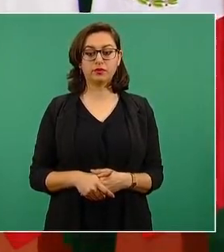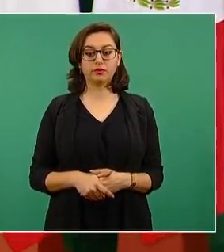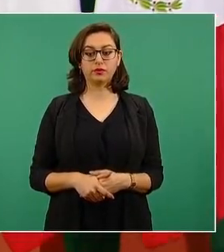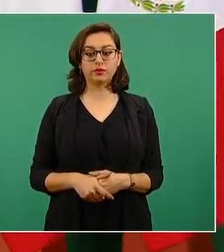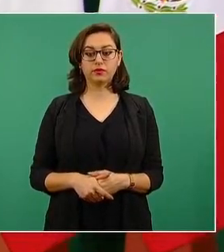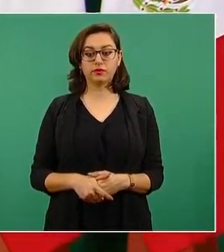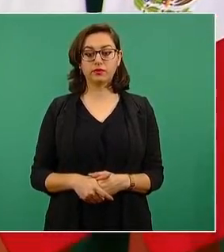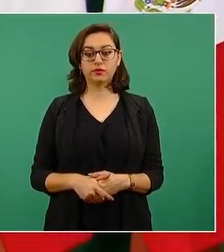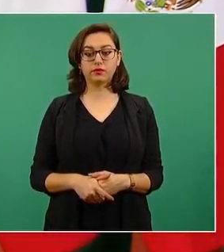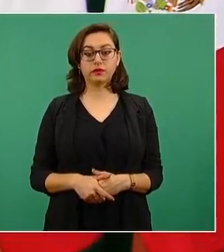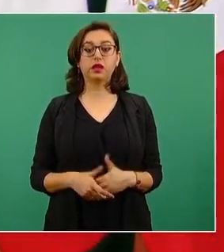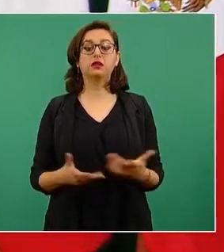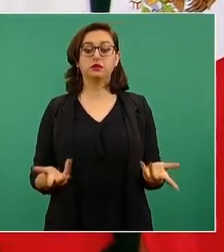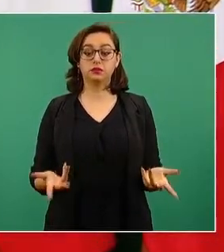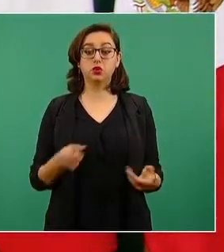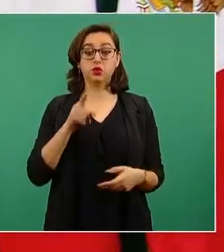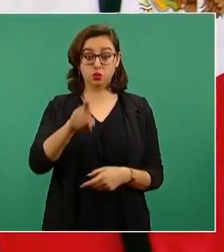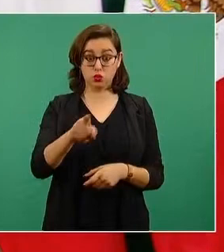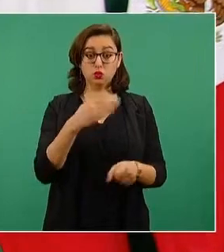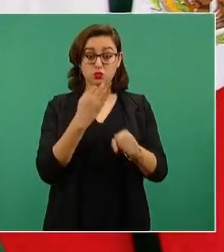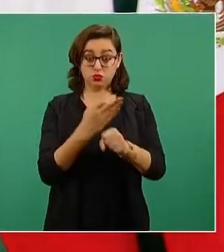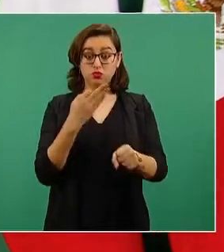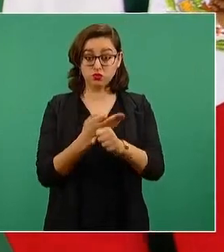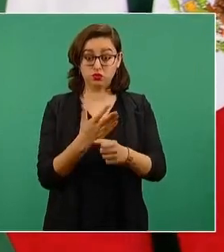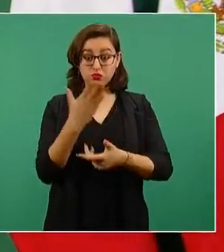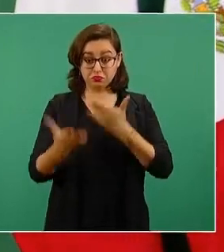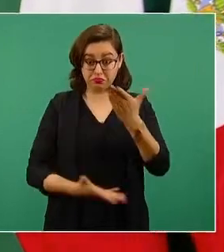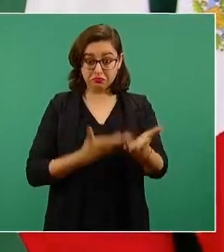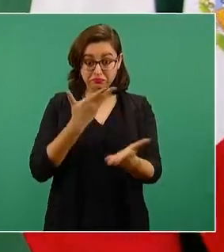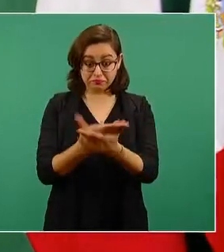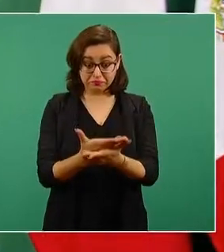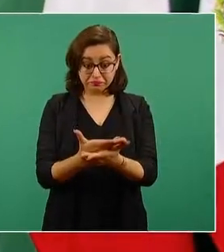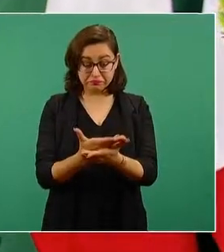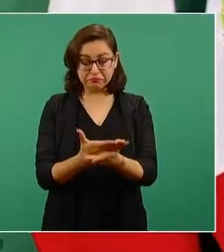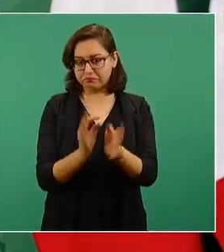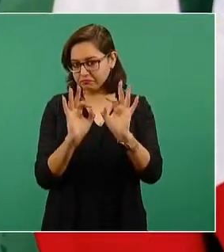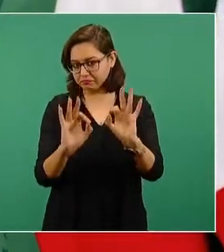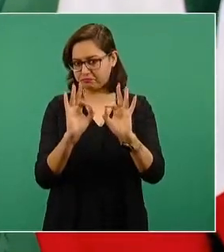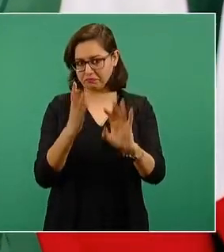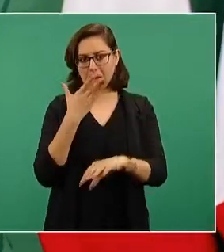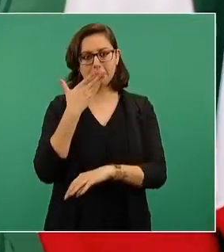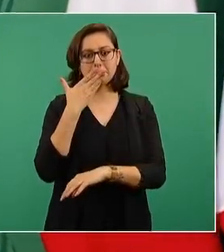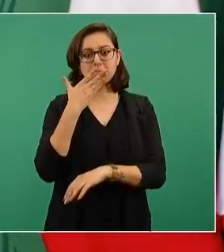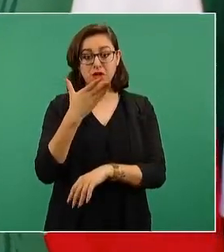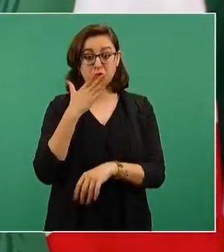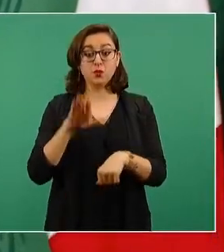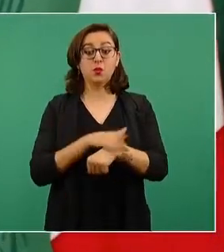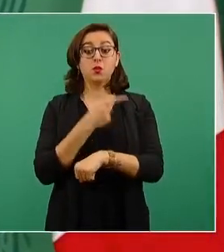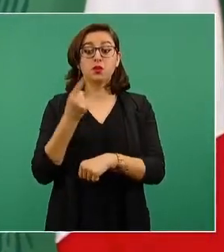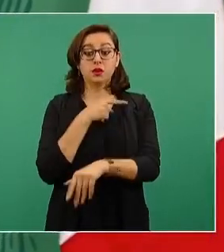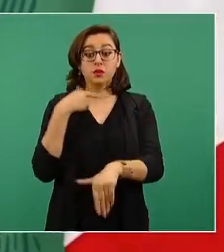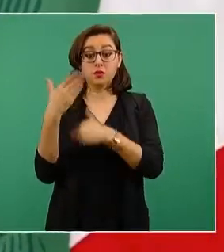es oportuno lo que estás planteando, porque van a haber cambios en